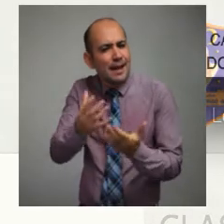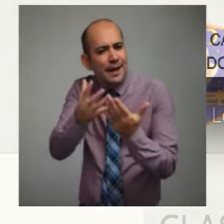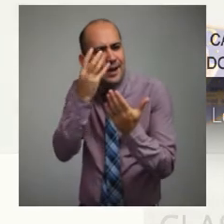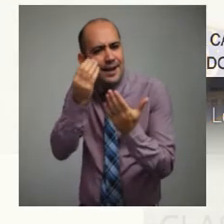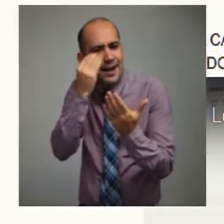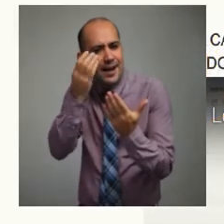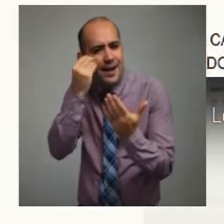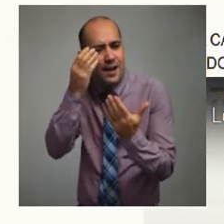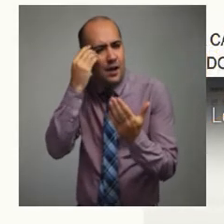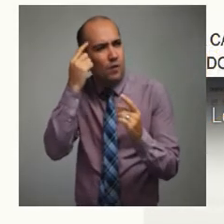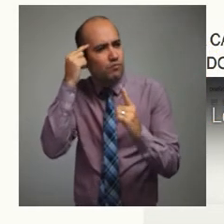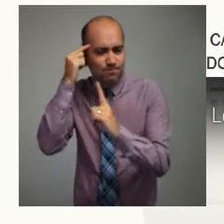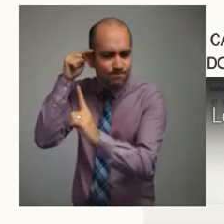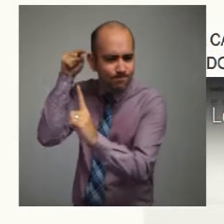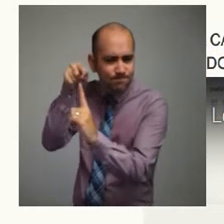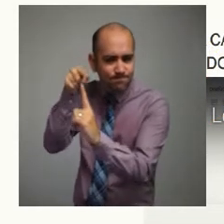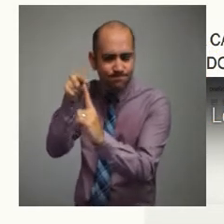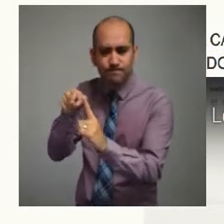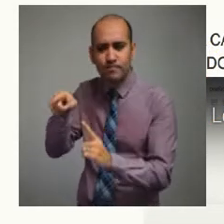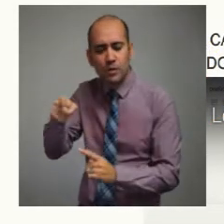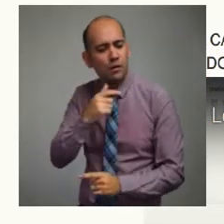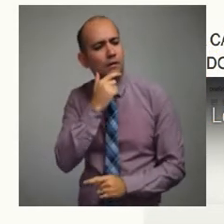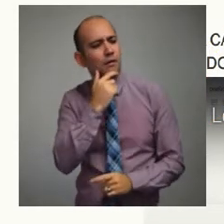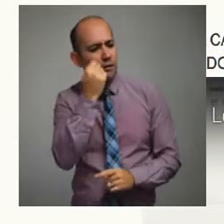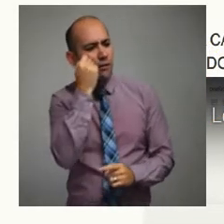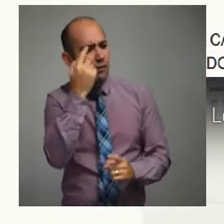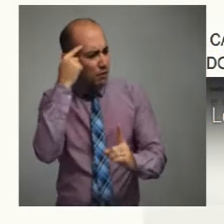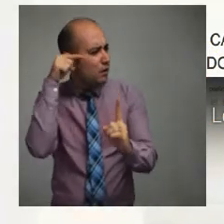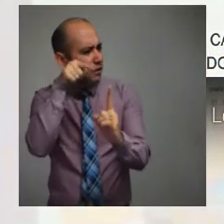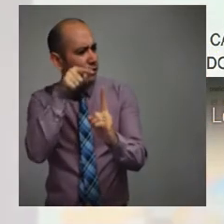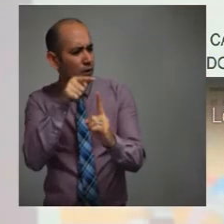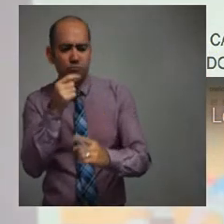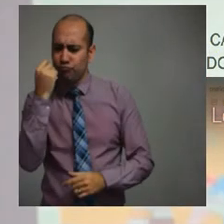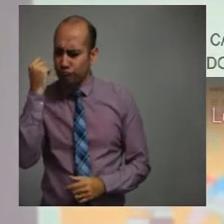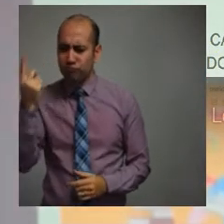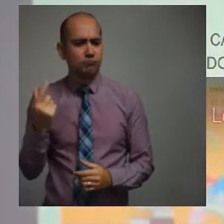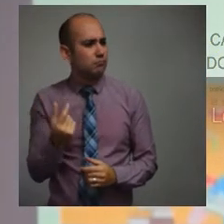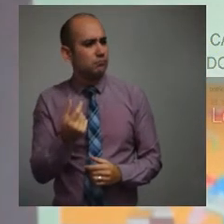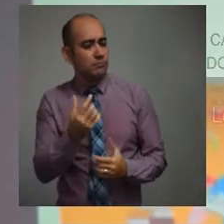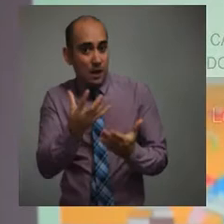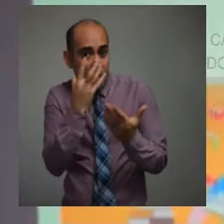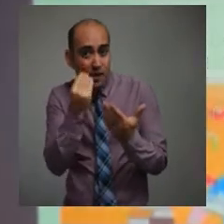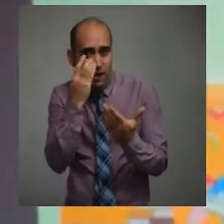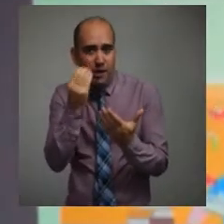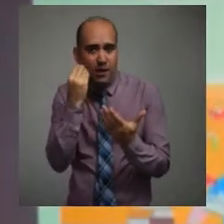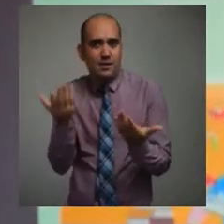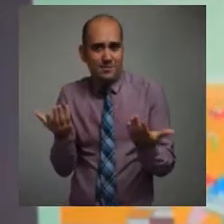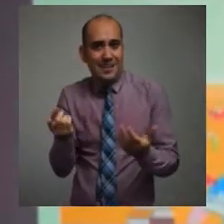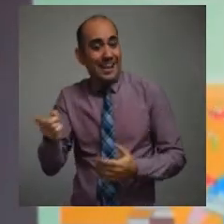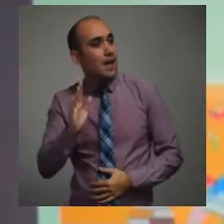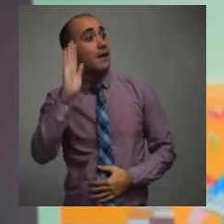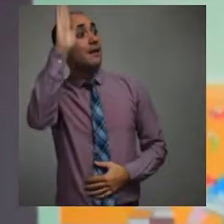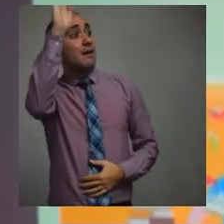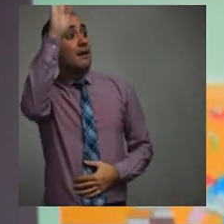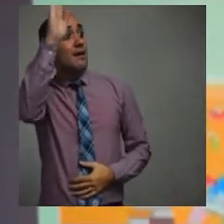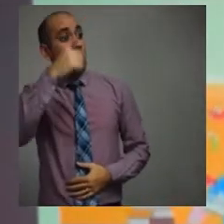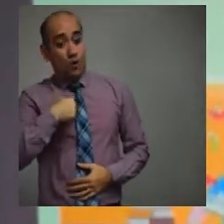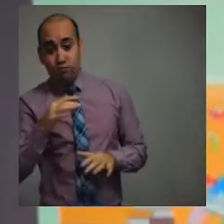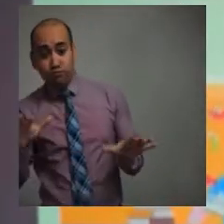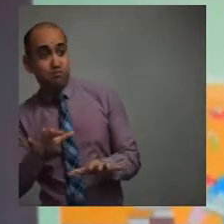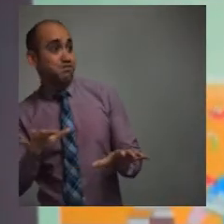en proyectos como una forma de poder integrar una metodología más activa y participativa en el logro